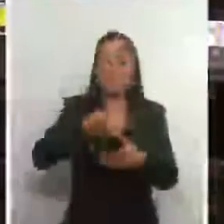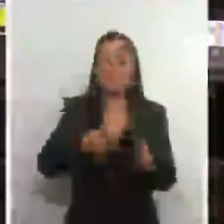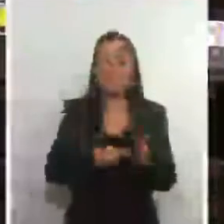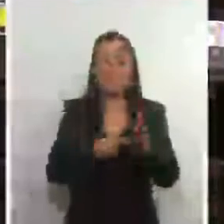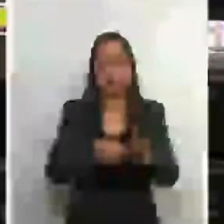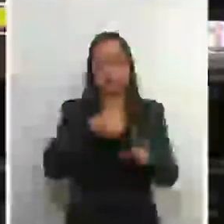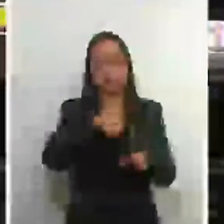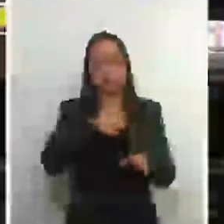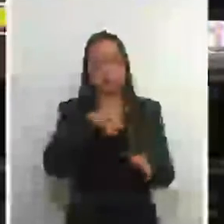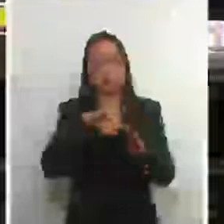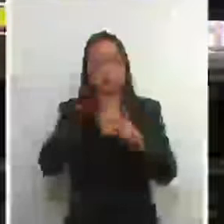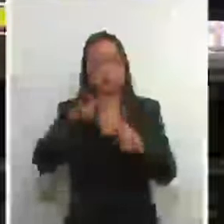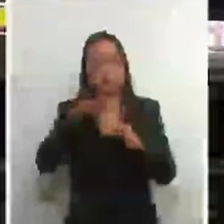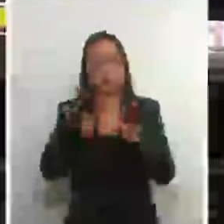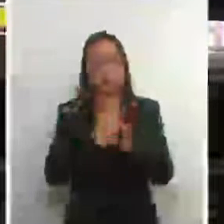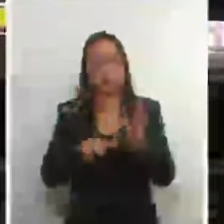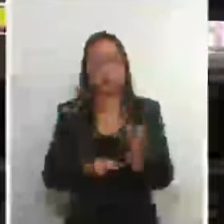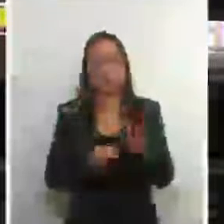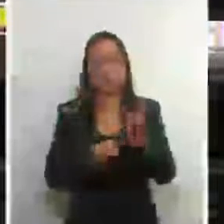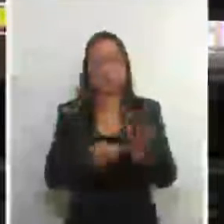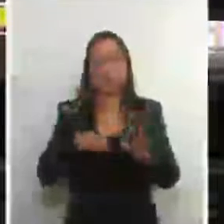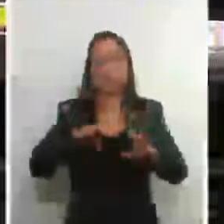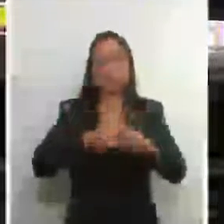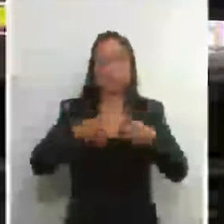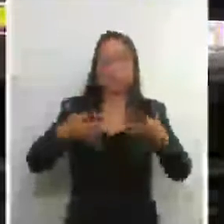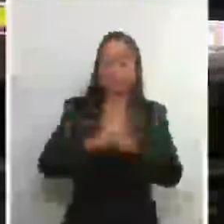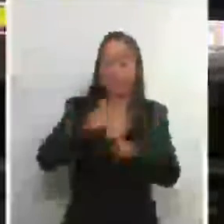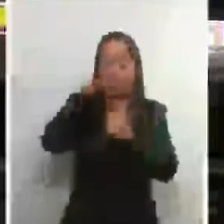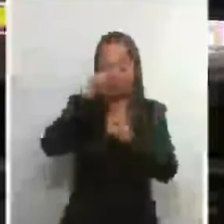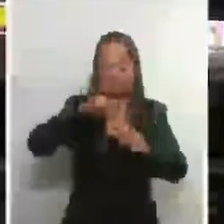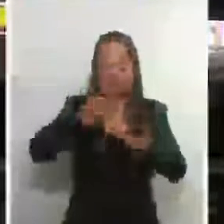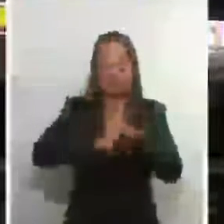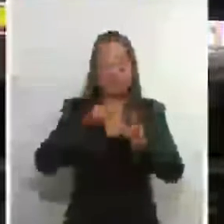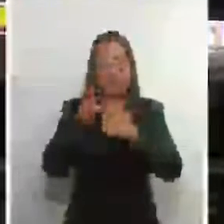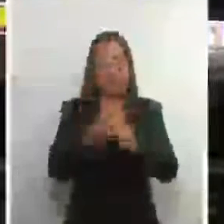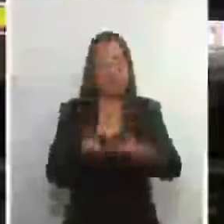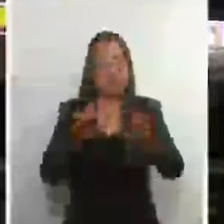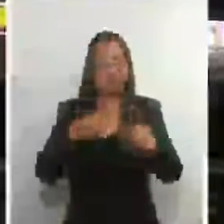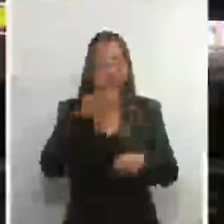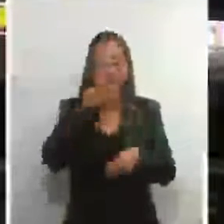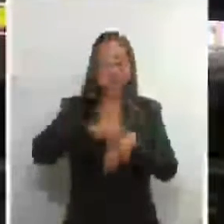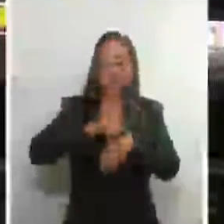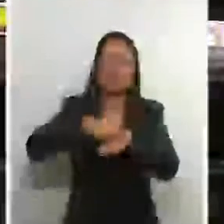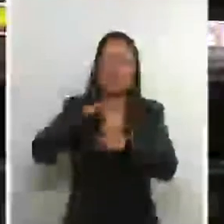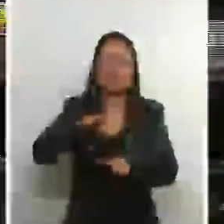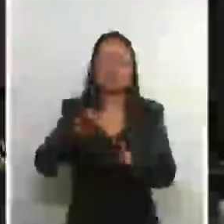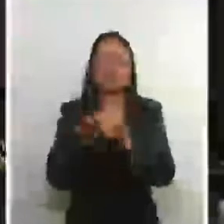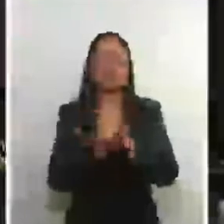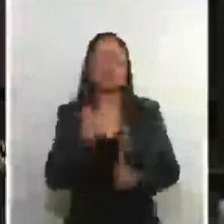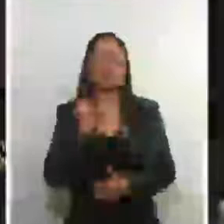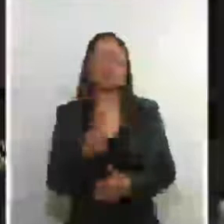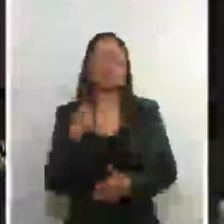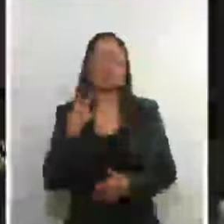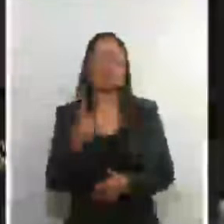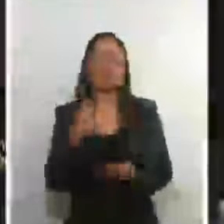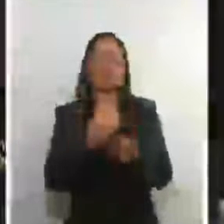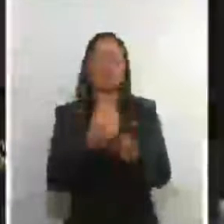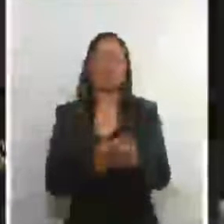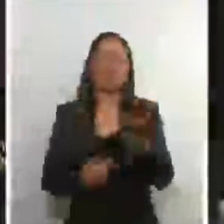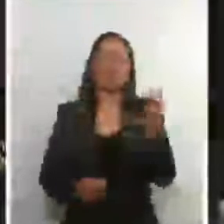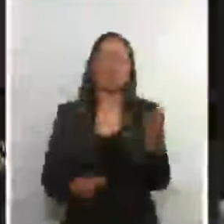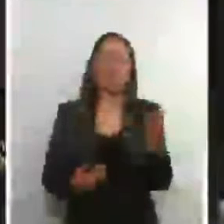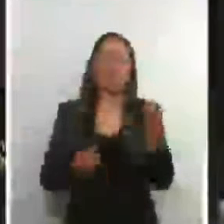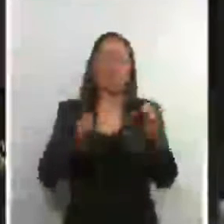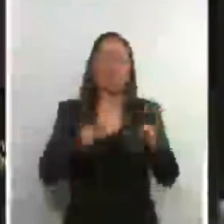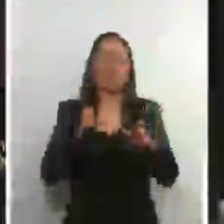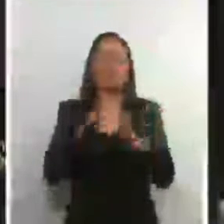nominal respecto a las reservas presentadas por consenso de la comisión. Háganse los avisos a los que se refiere el artículo 42, numeral